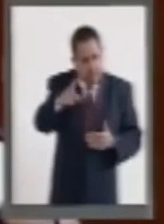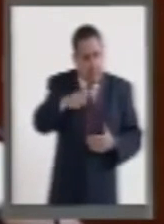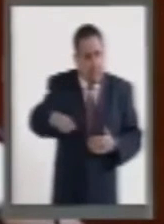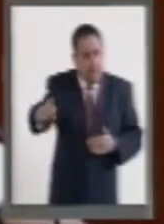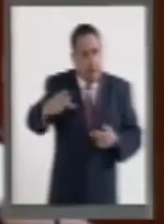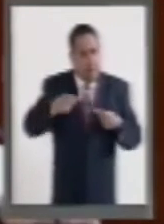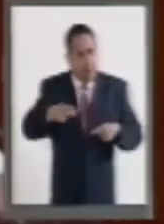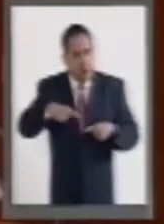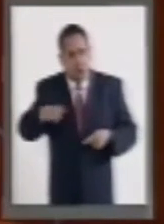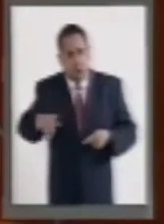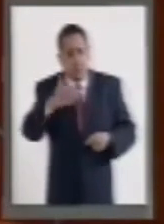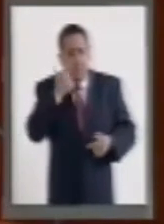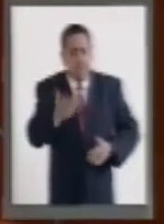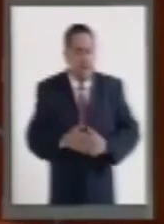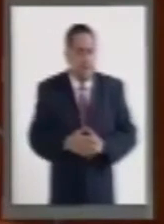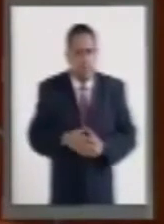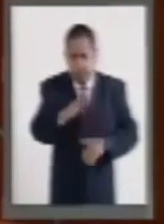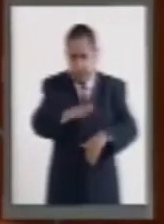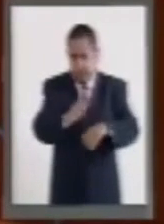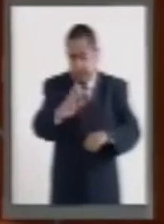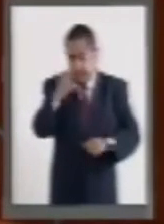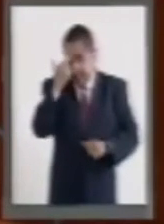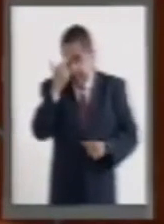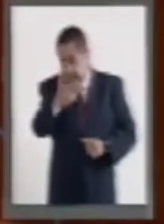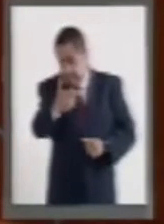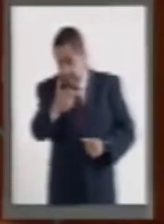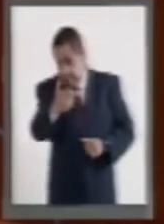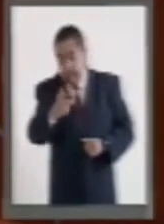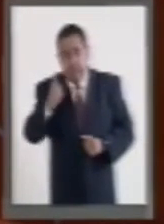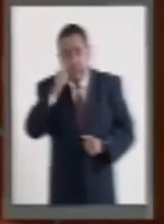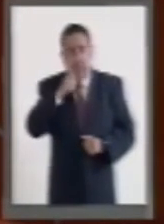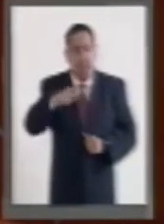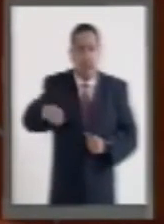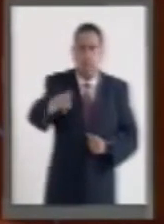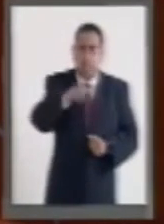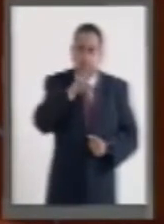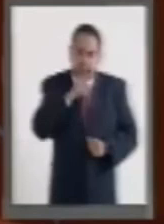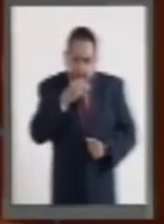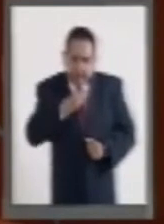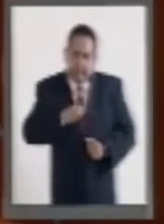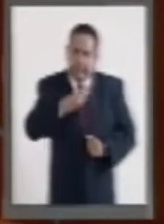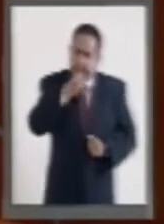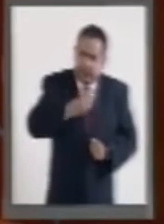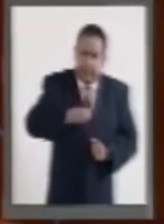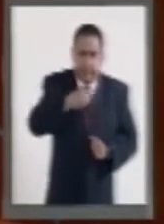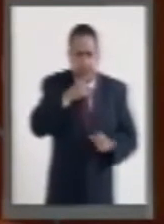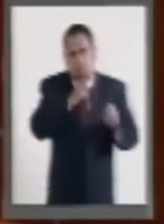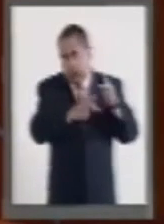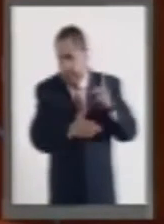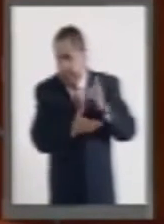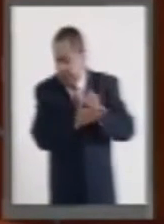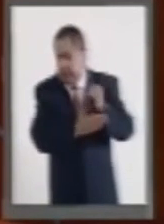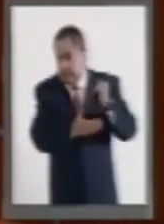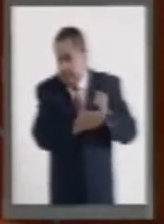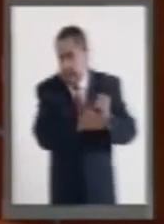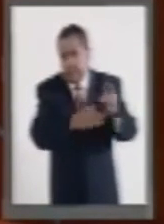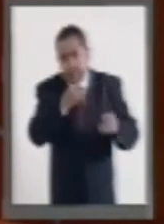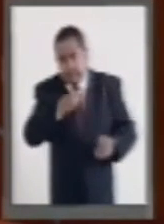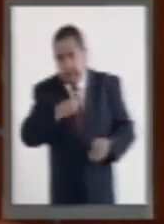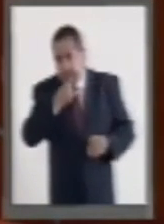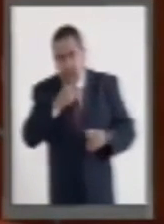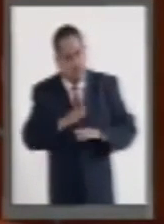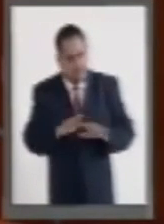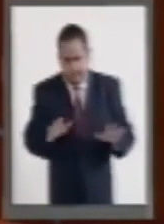popular. Solo recuerden que no siempre el pueblo va a respetar las decisiones de sus gobernantes. Los que